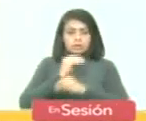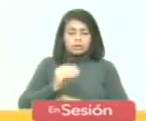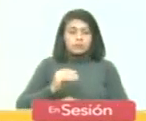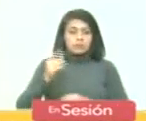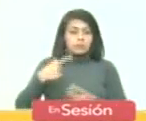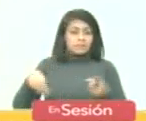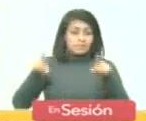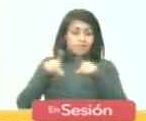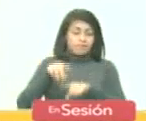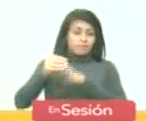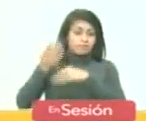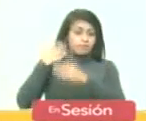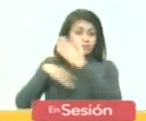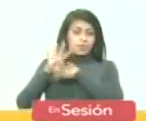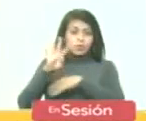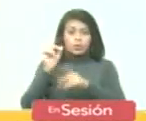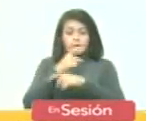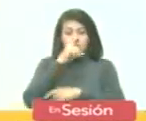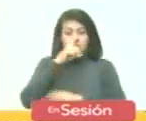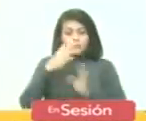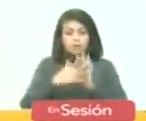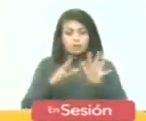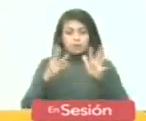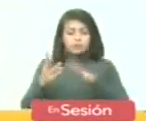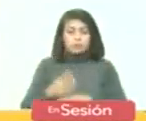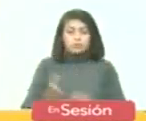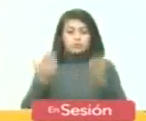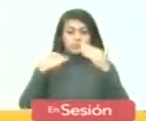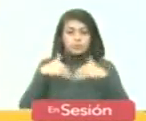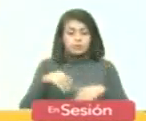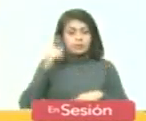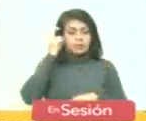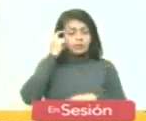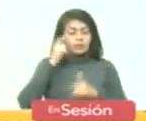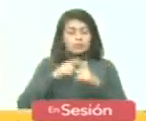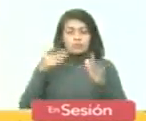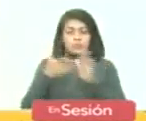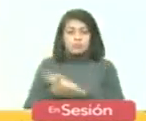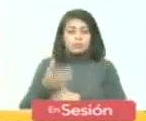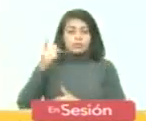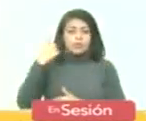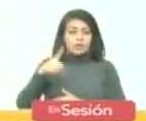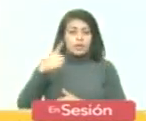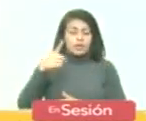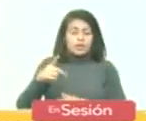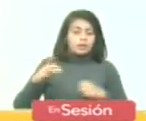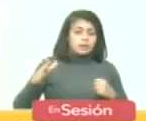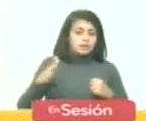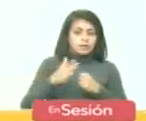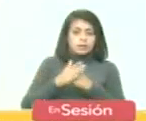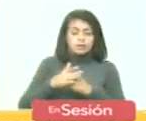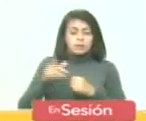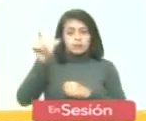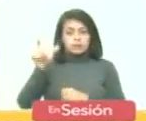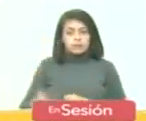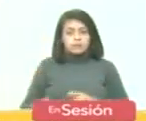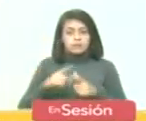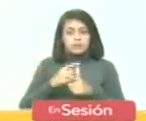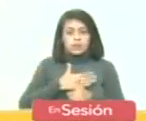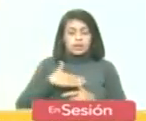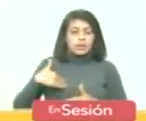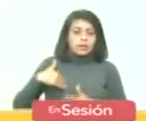perpetrados el pasado 4 de agosto de 2018, mediante los cuales la ultraderecha patria venezolana